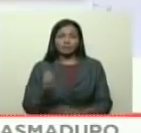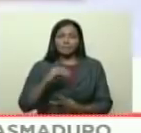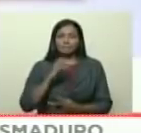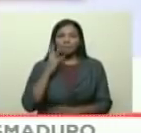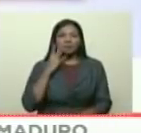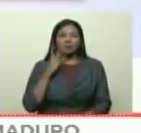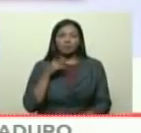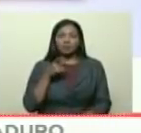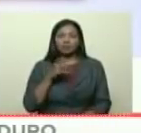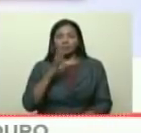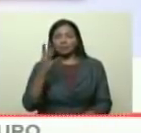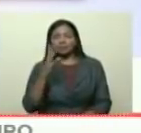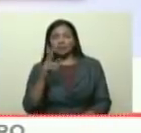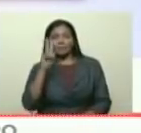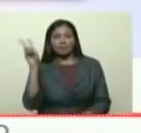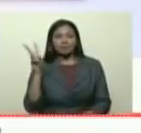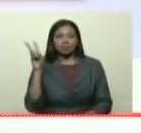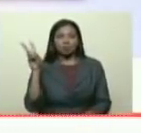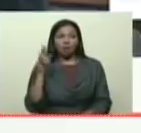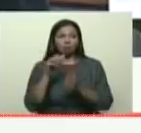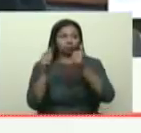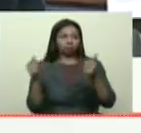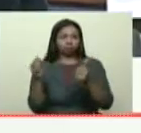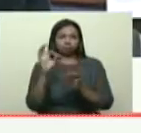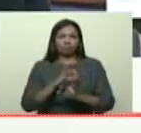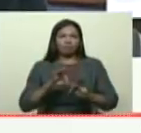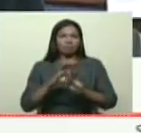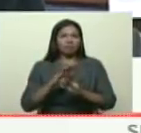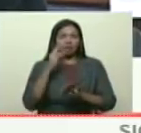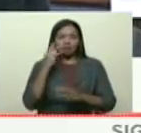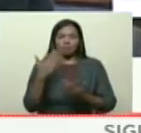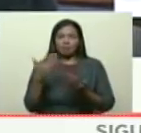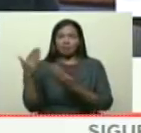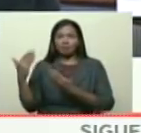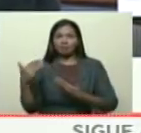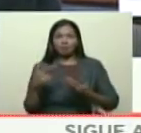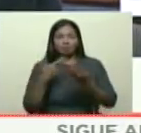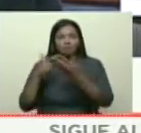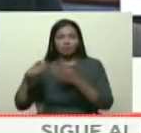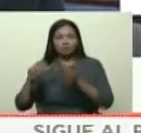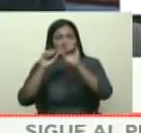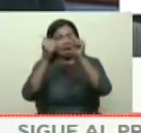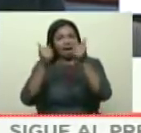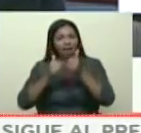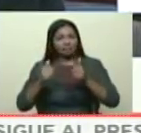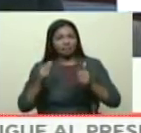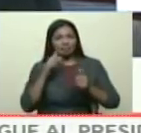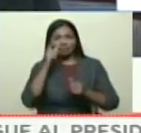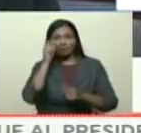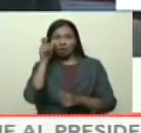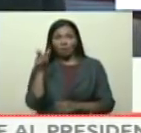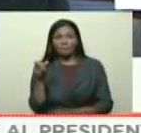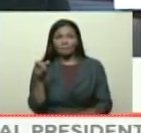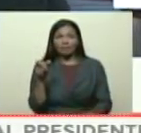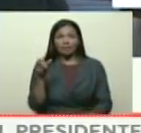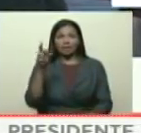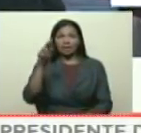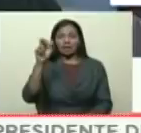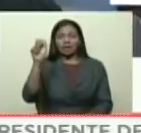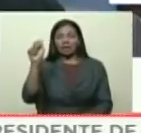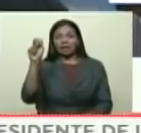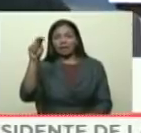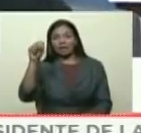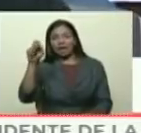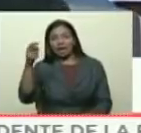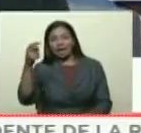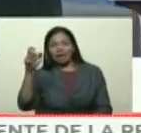pincel venezolano no se ha detenido. Y aquí está representado, entre otros muchos artistas, por Nelson Rangel Rangelowski,